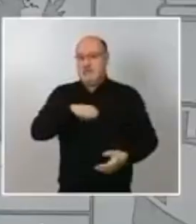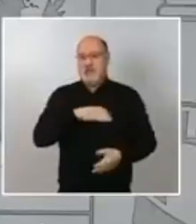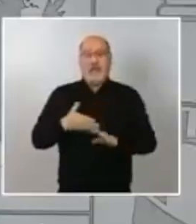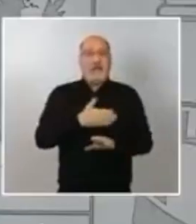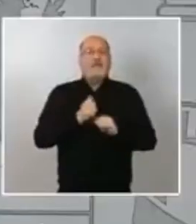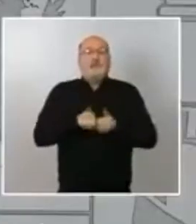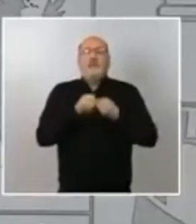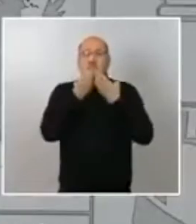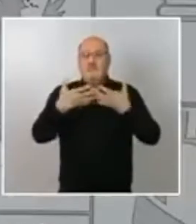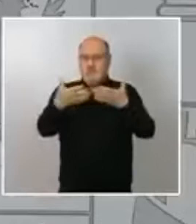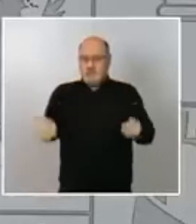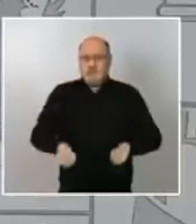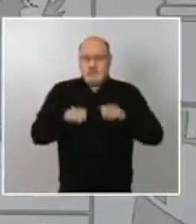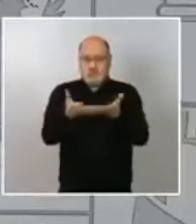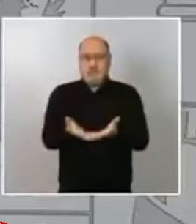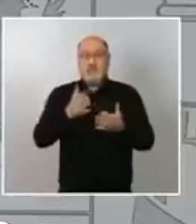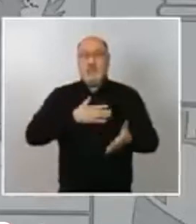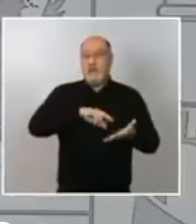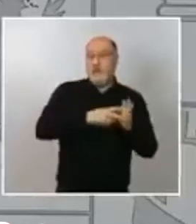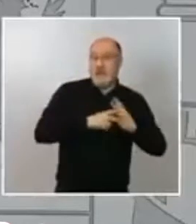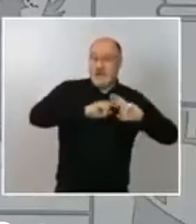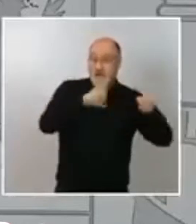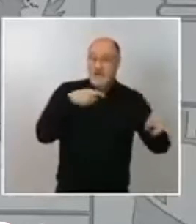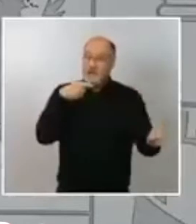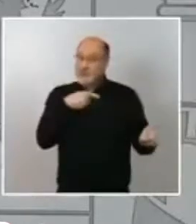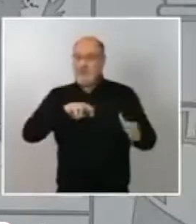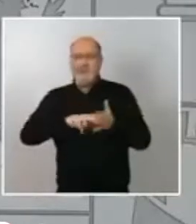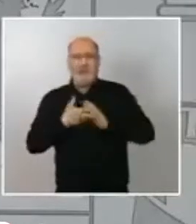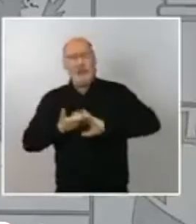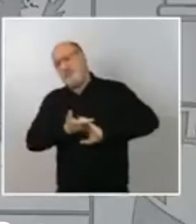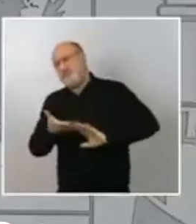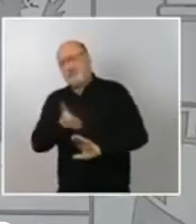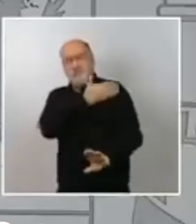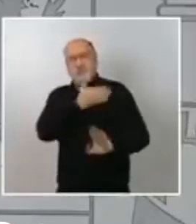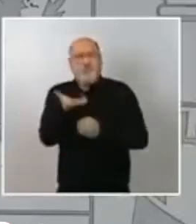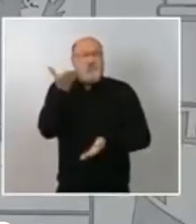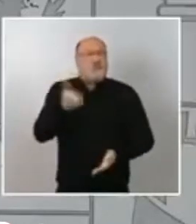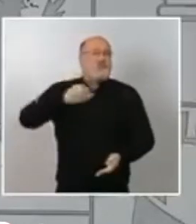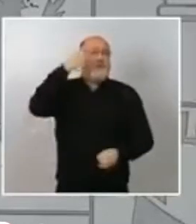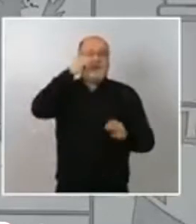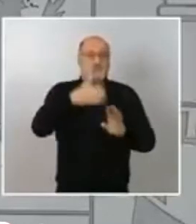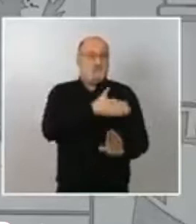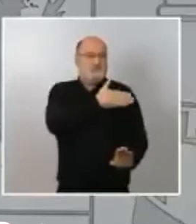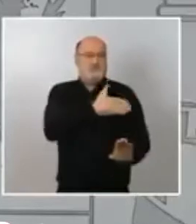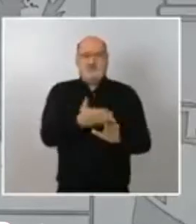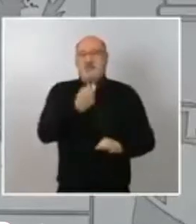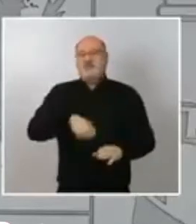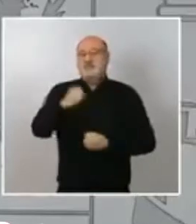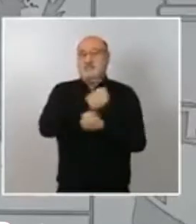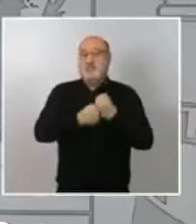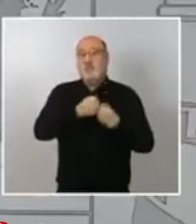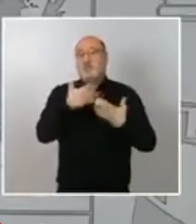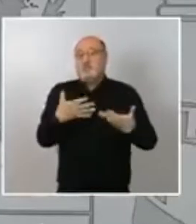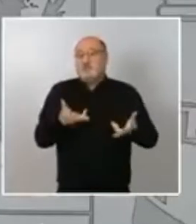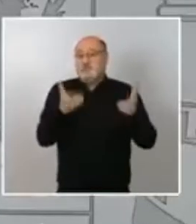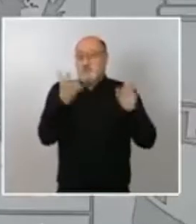El plan de recuperación es el plan económico más ambicioso y más trascendental de la reciente historia económica de España. Y por tanto